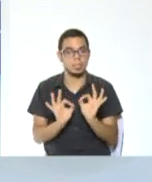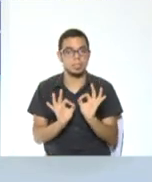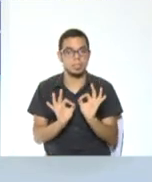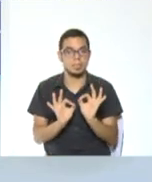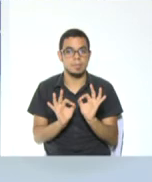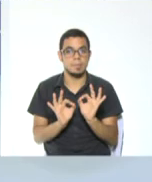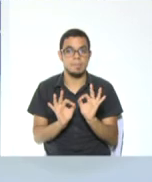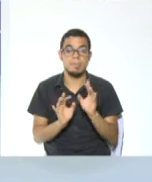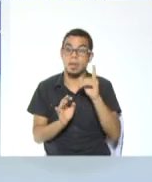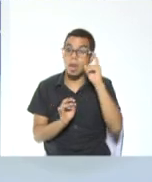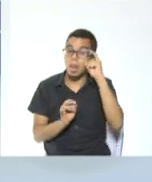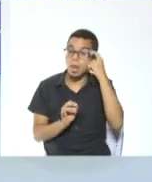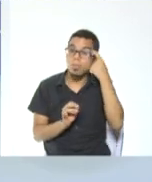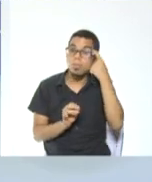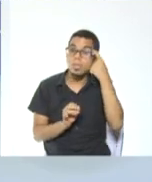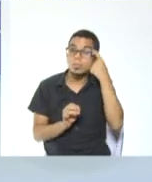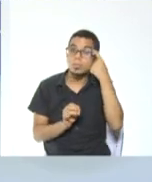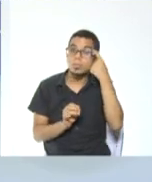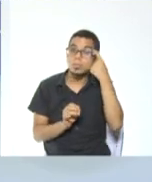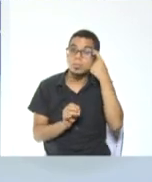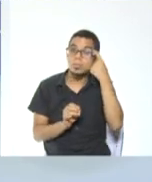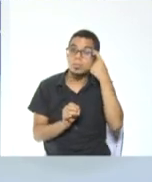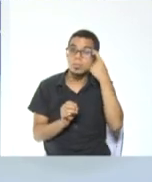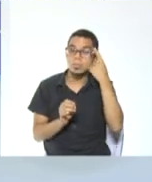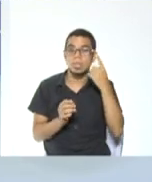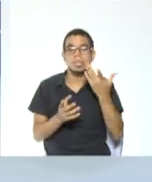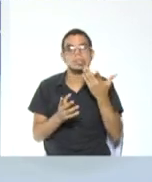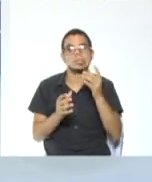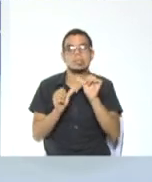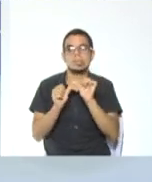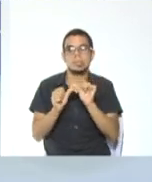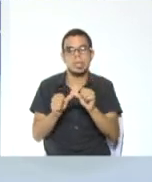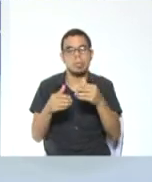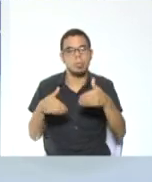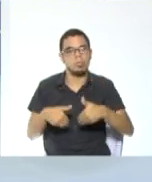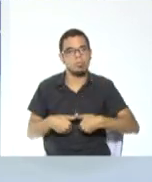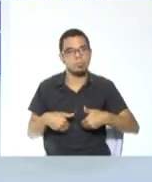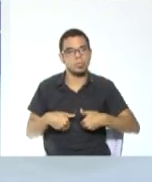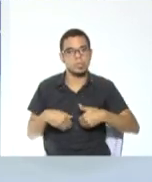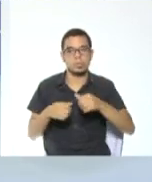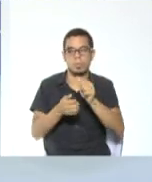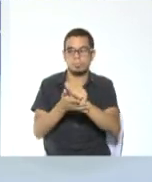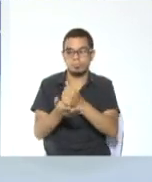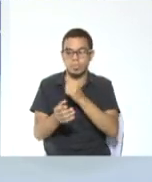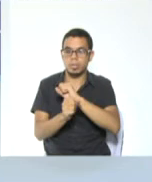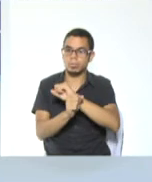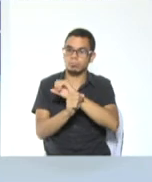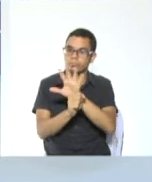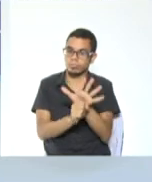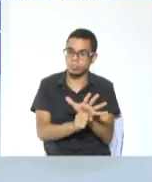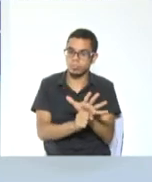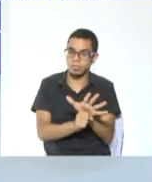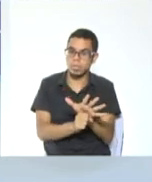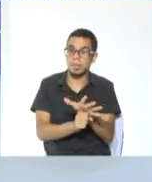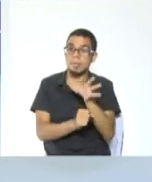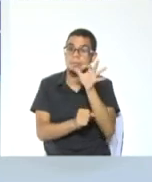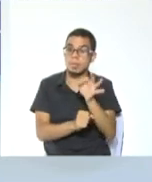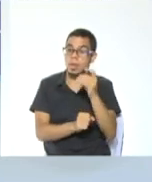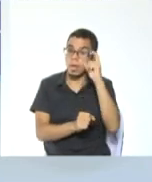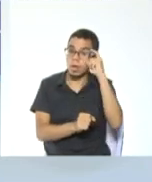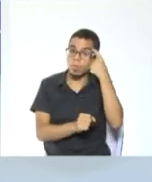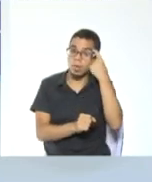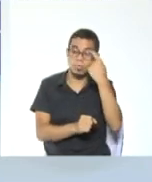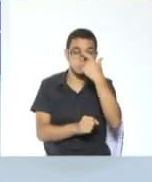hoy, no sin antes recordarles que aún estamos en pandemia, sabemos cómo cuidarnos, debemos hacerlo y